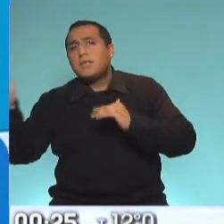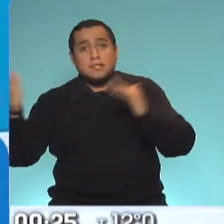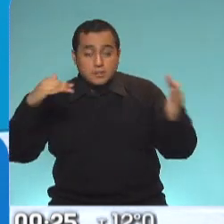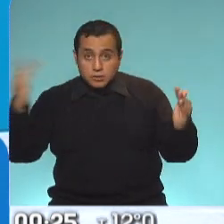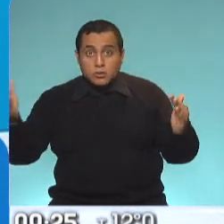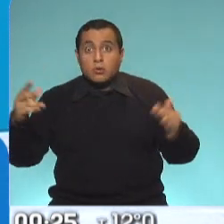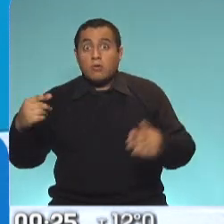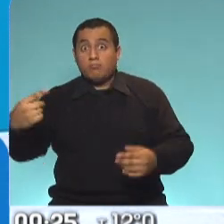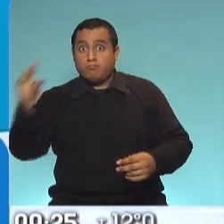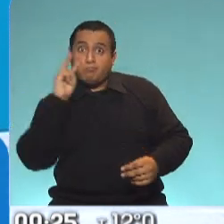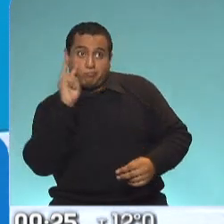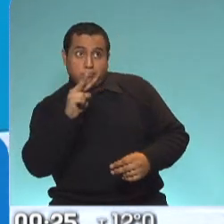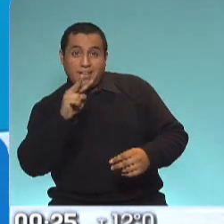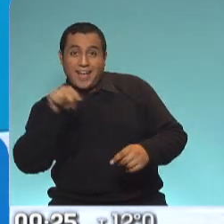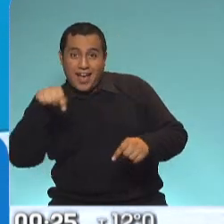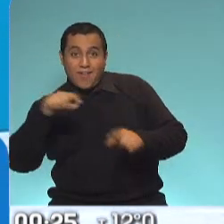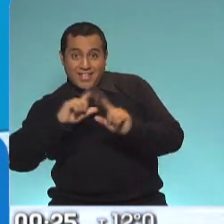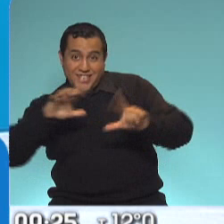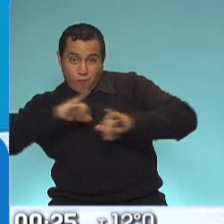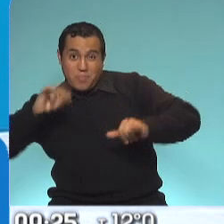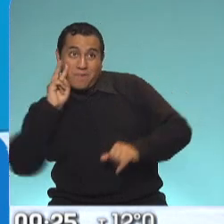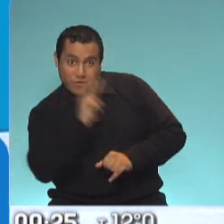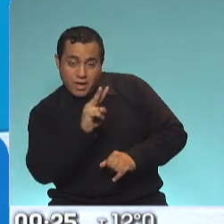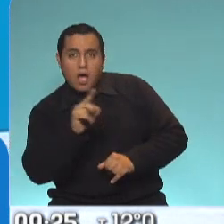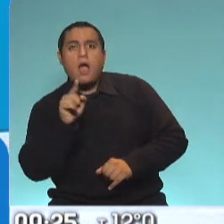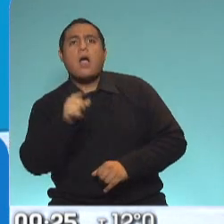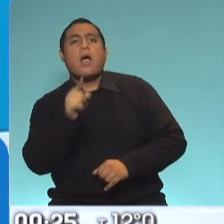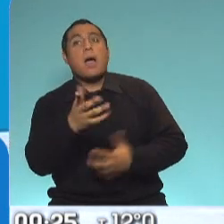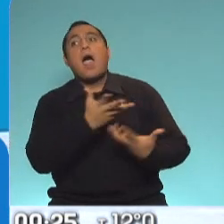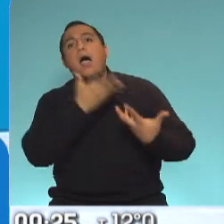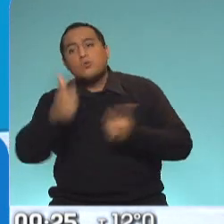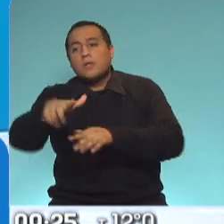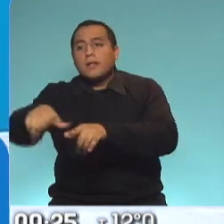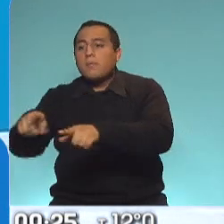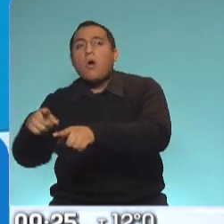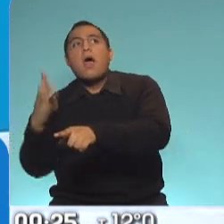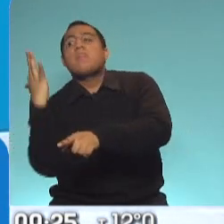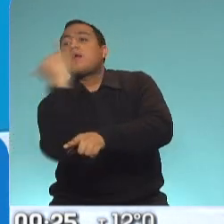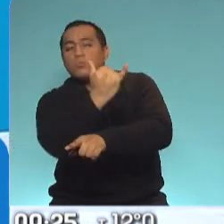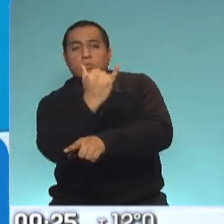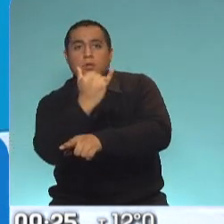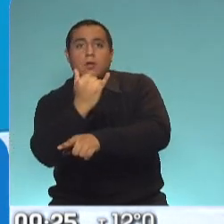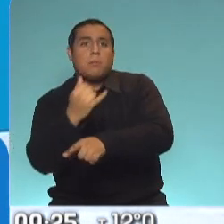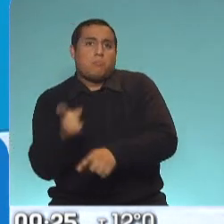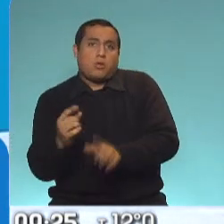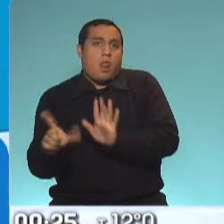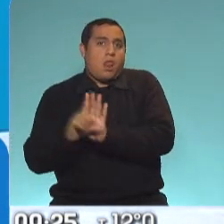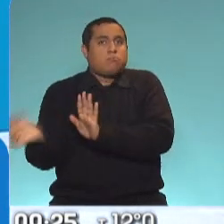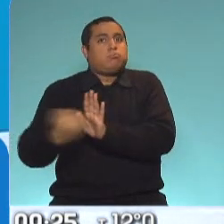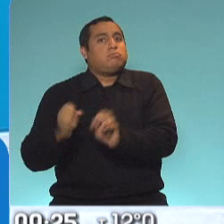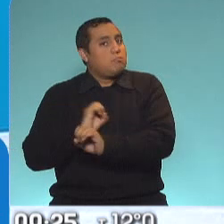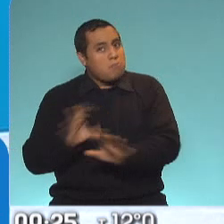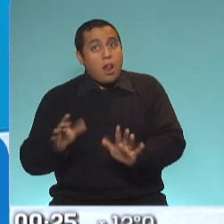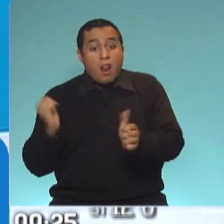que ven esto, que ayuden a esos niñas y niños a denunciarlo, porque eso es un delito. En segundo lugar,